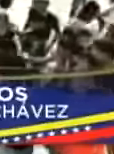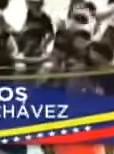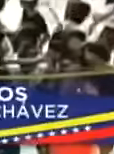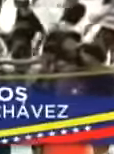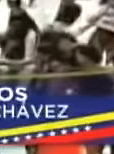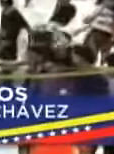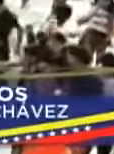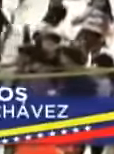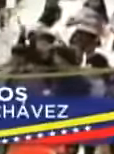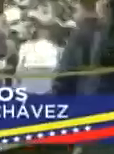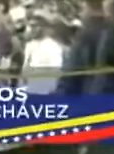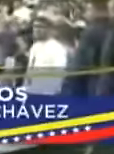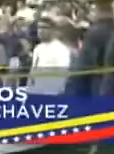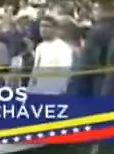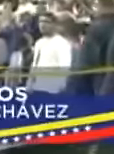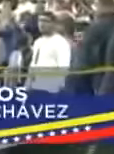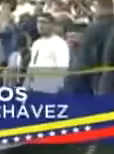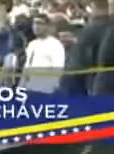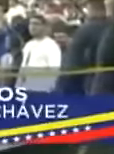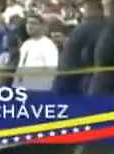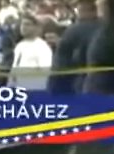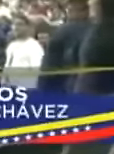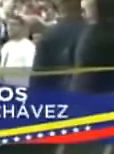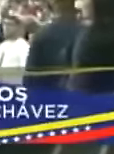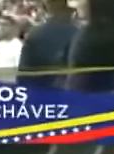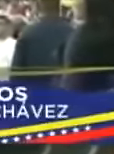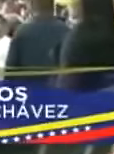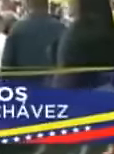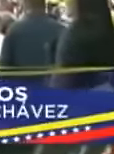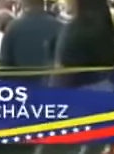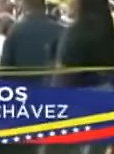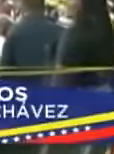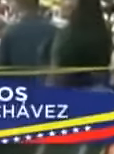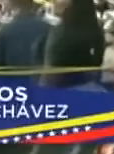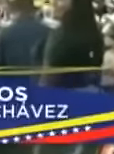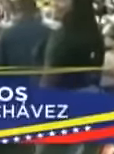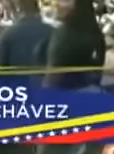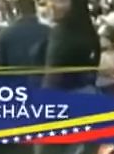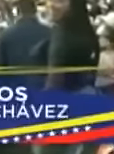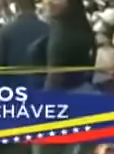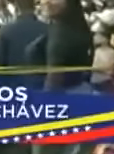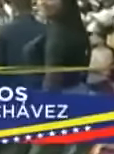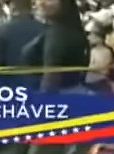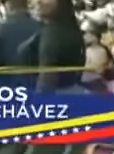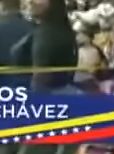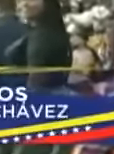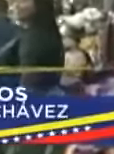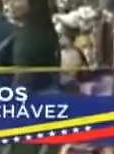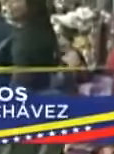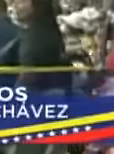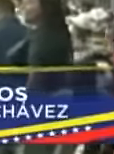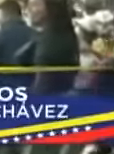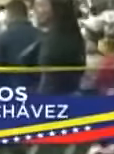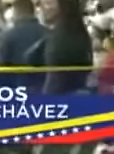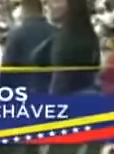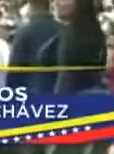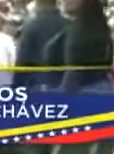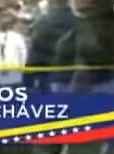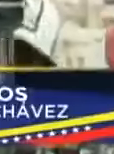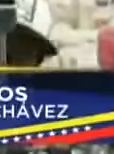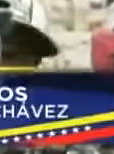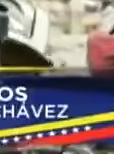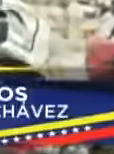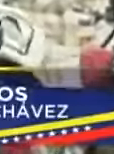consejos comunales y la consolidación amplia y profunda del Congreso de la Nueva Época. Vemos en las imágenes también